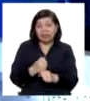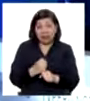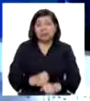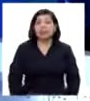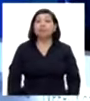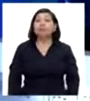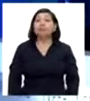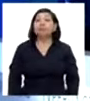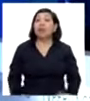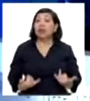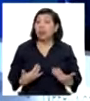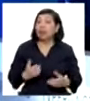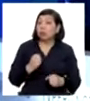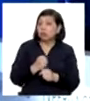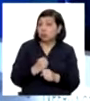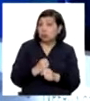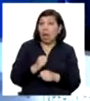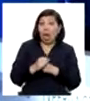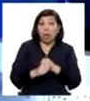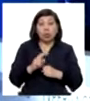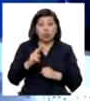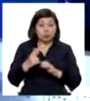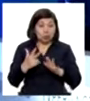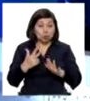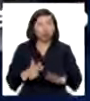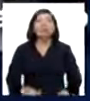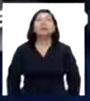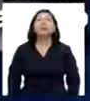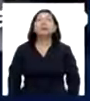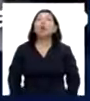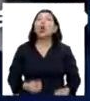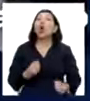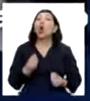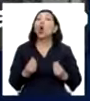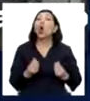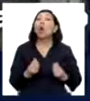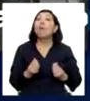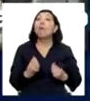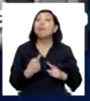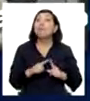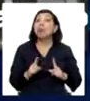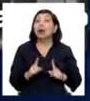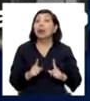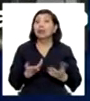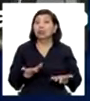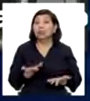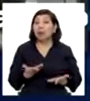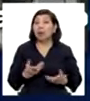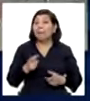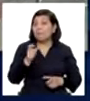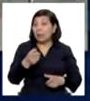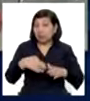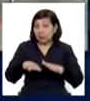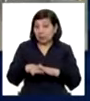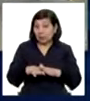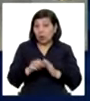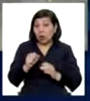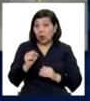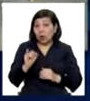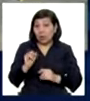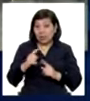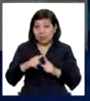actividades, ¿no? Entonces estamos trabajando desde el 2018, efectivamente. ¿Y cómo va la recepción por parte del público interno en